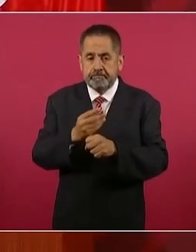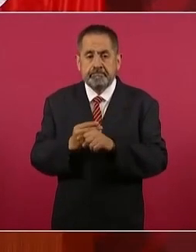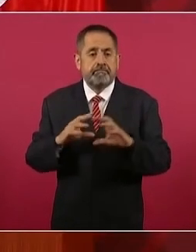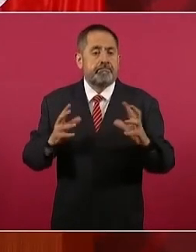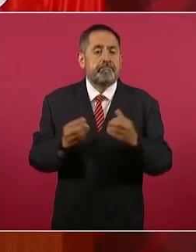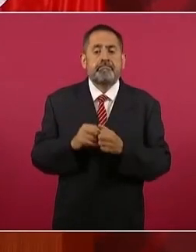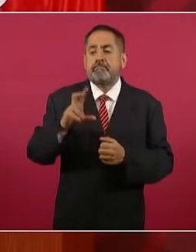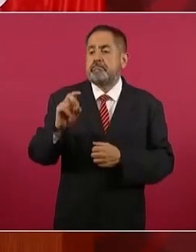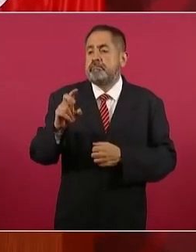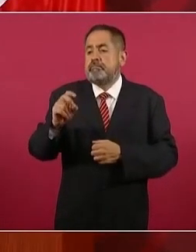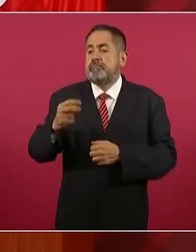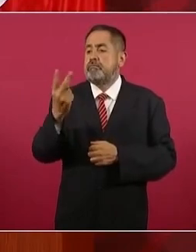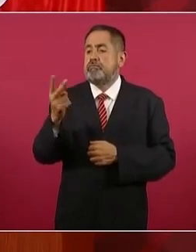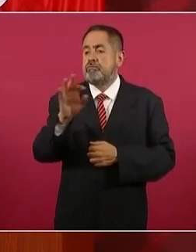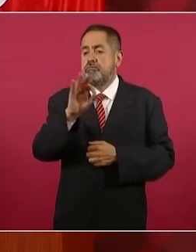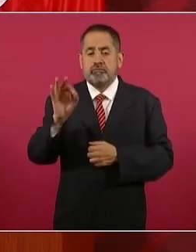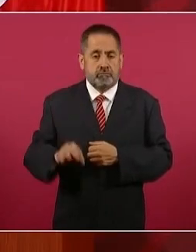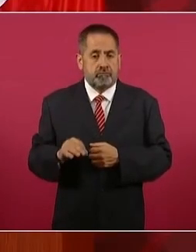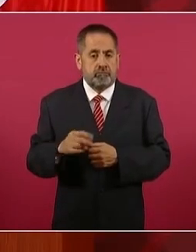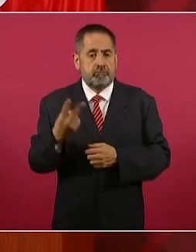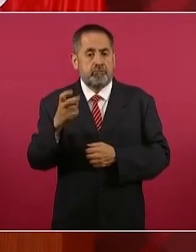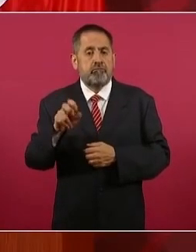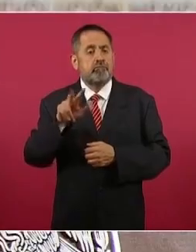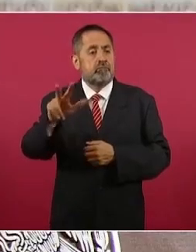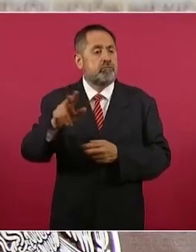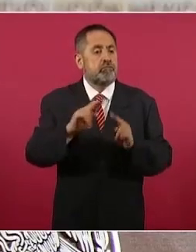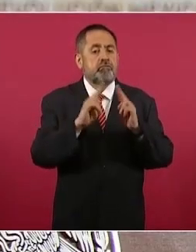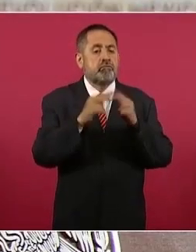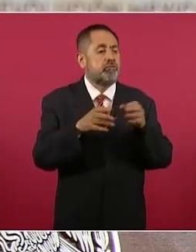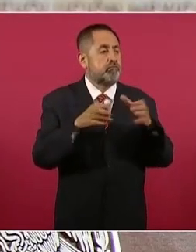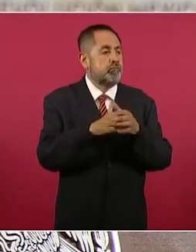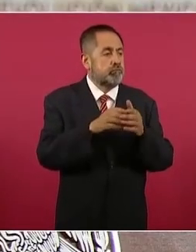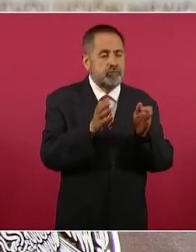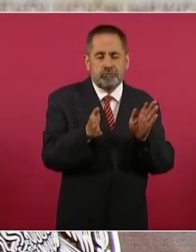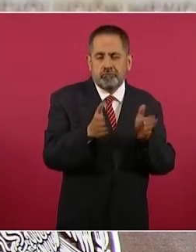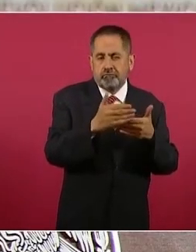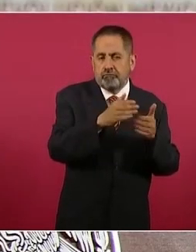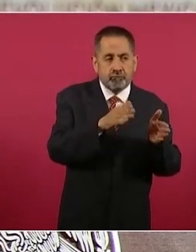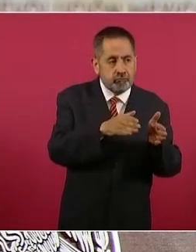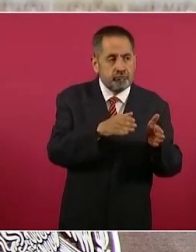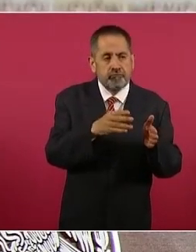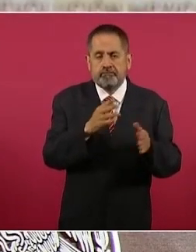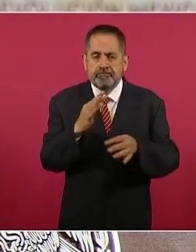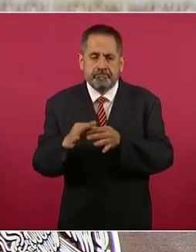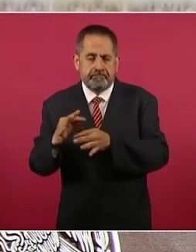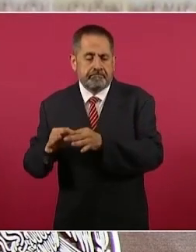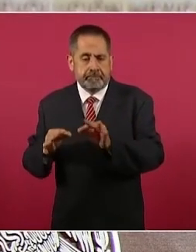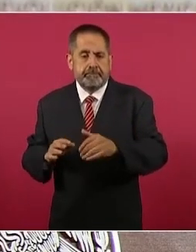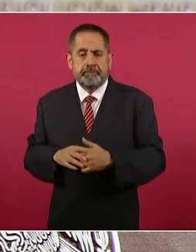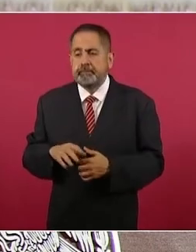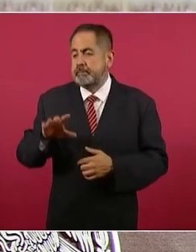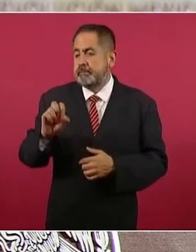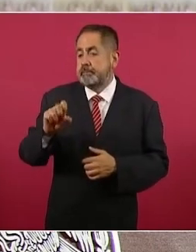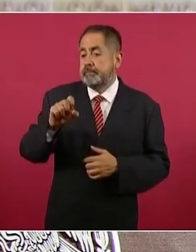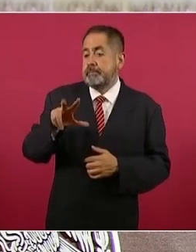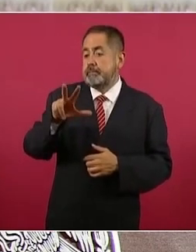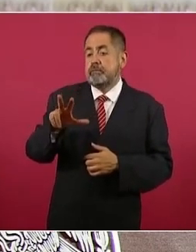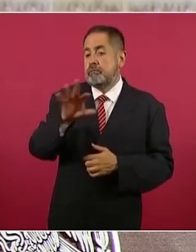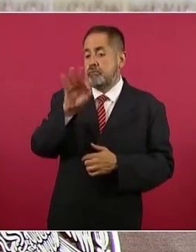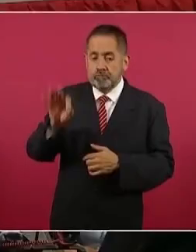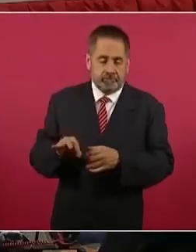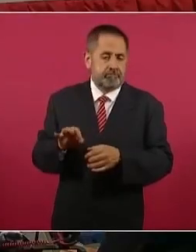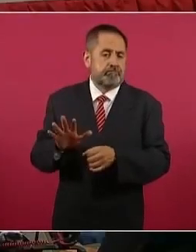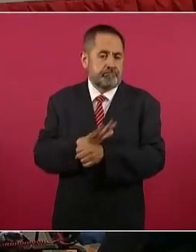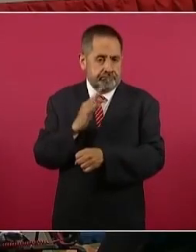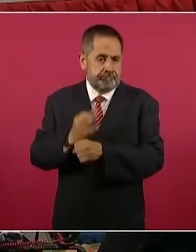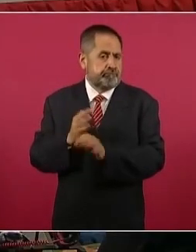32% de las 218 unidades de primer nivel en personal hoy se tiene el 68 por ciento de cobertura